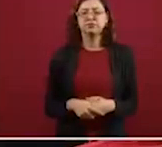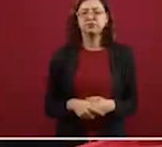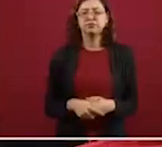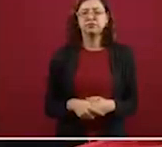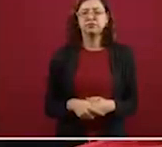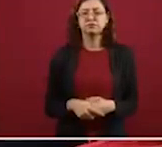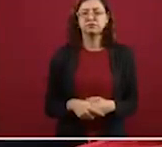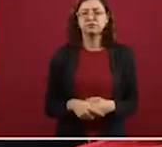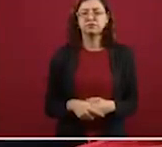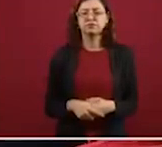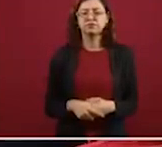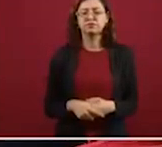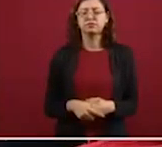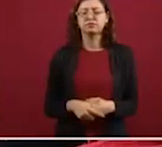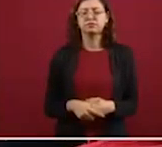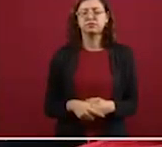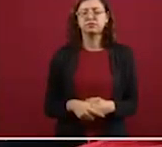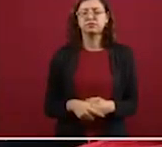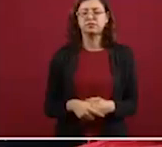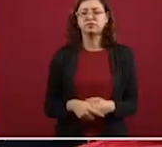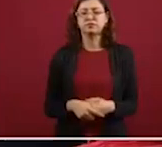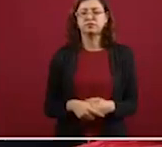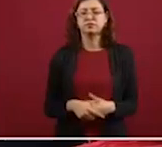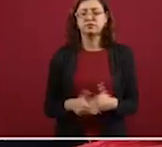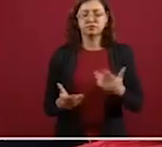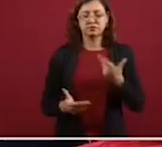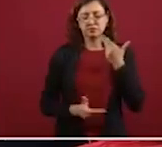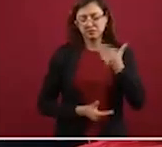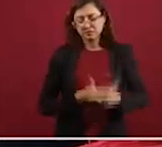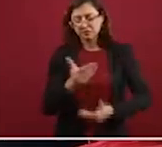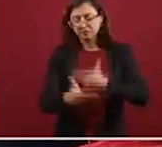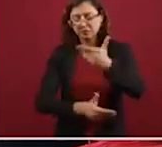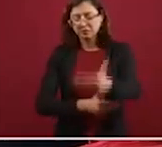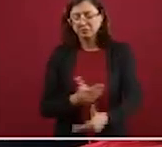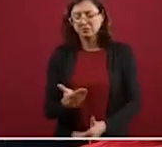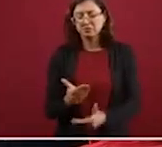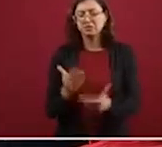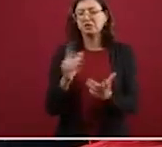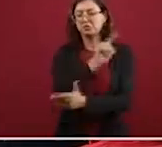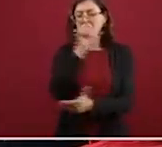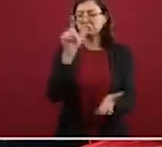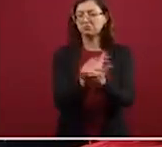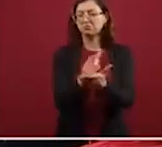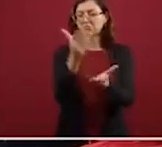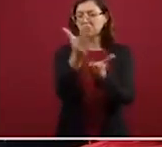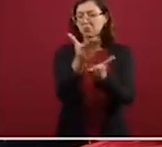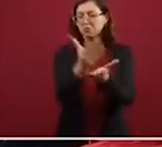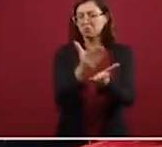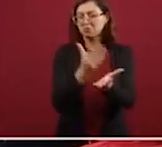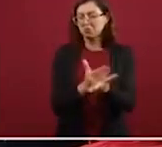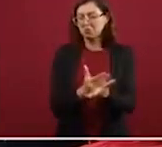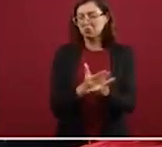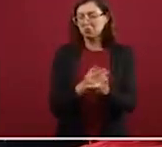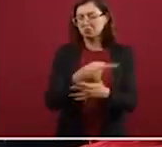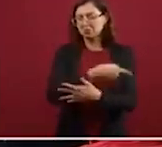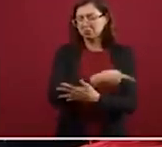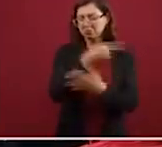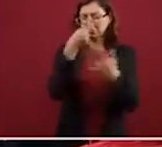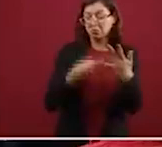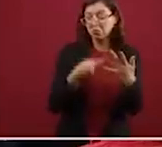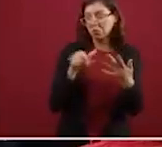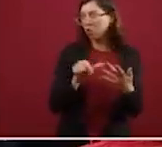la ley regulará sus procedencias y excepciones esto aplica